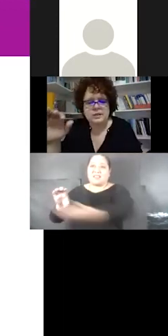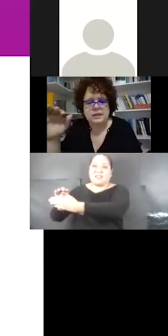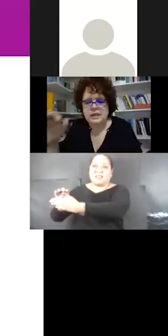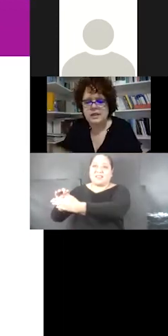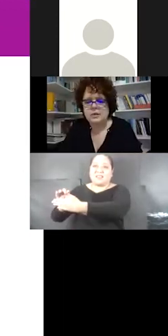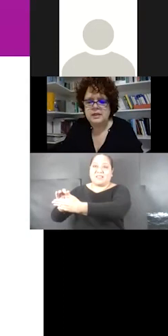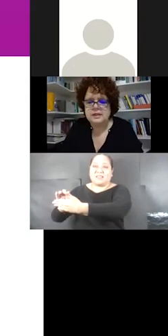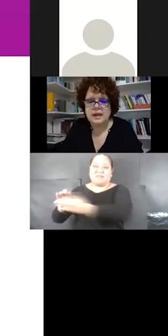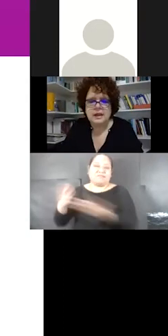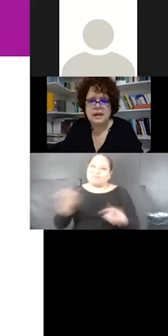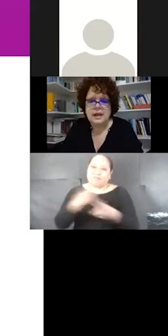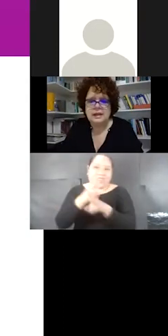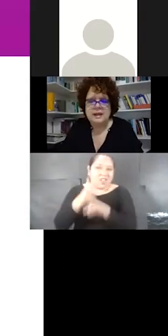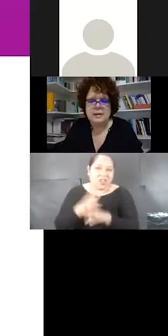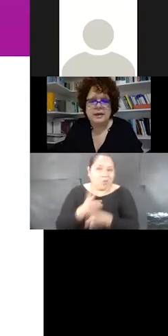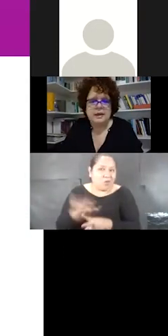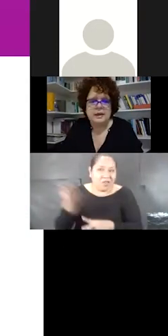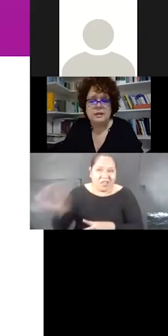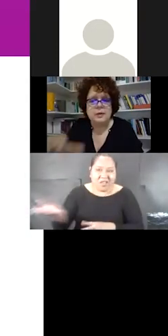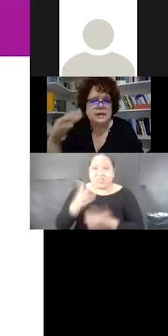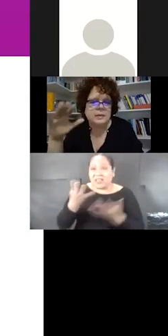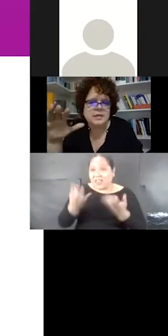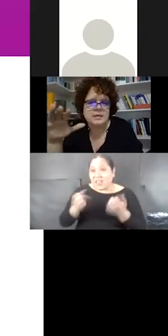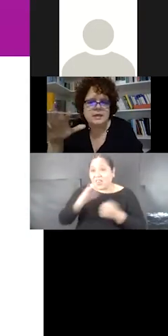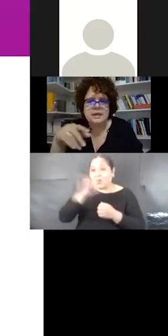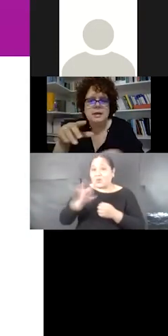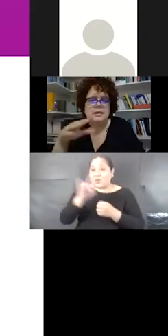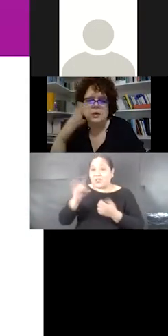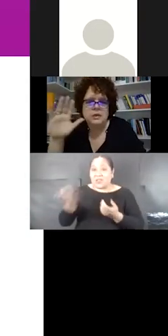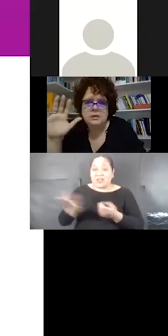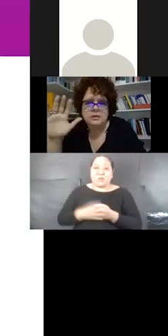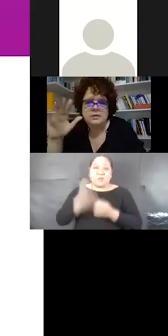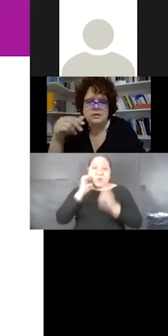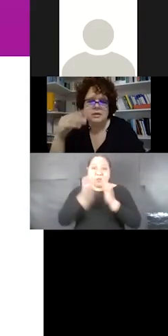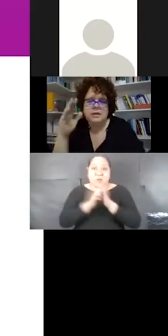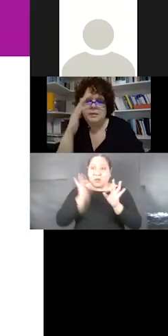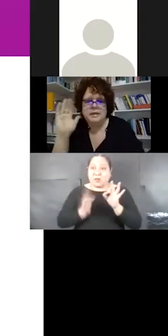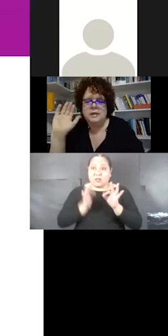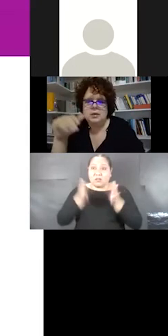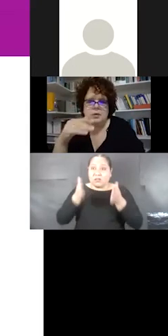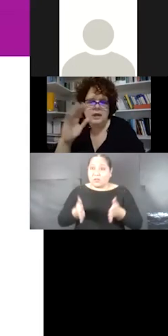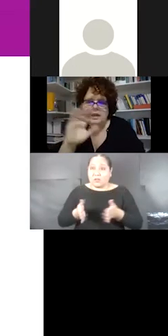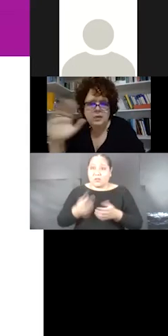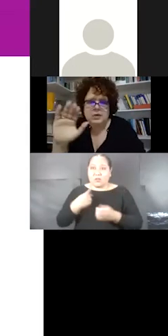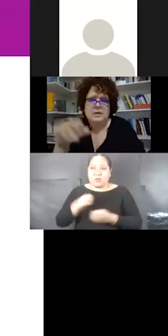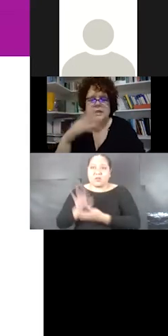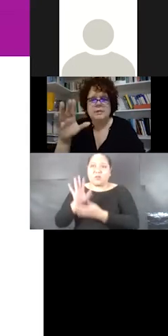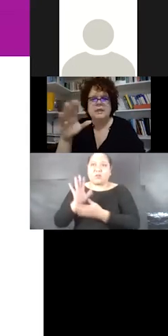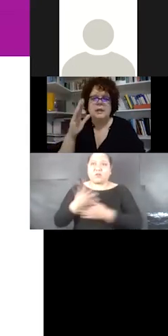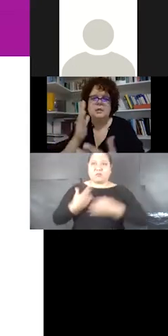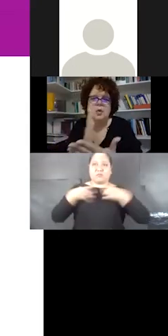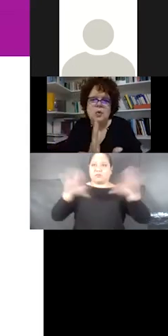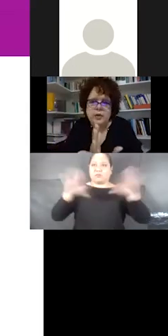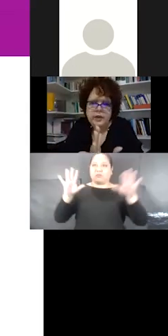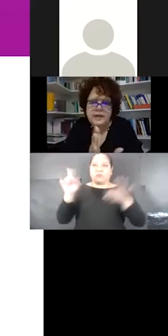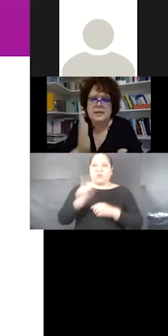eso si es que quieren utilizar el tema de esto, porque también si ven, el intérprete no es que aparece como quiere, no, el intérprete